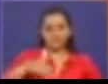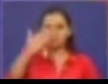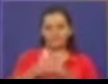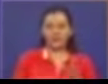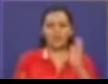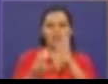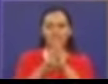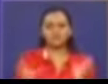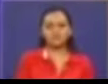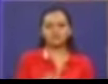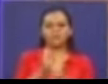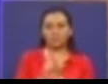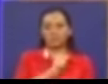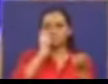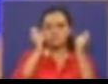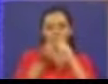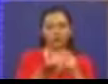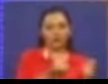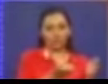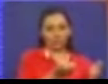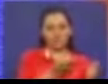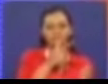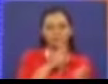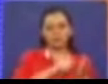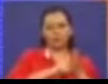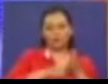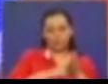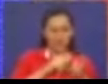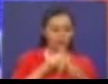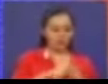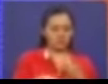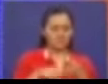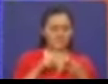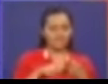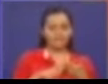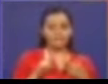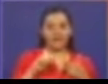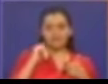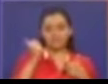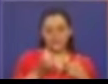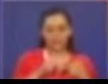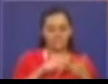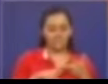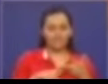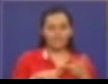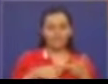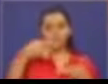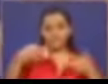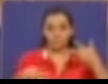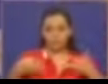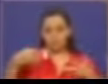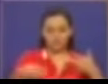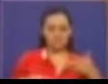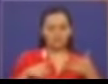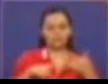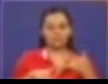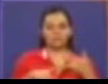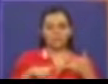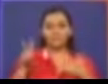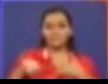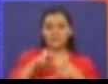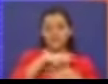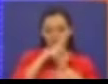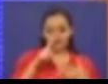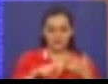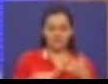la Secretaría Nacional de Inteligencia, la Contraloría General del Estado, la Asamblea Nacional, la Corte Nacional de Justicia, la